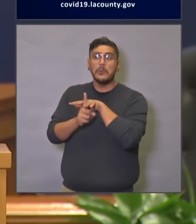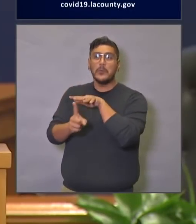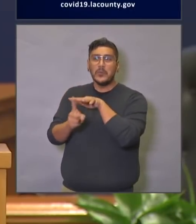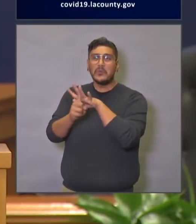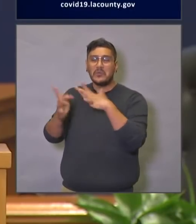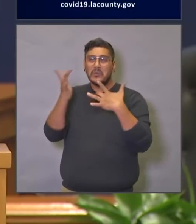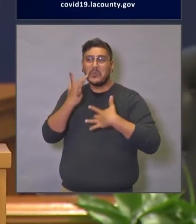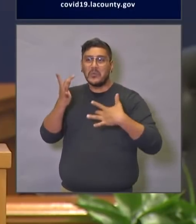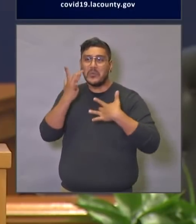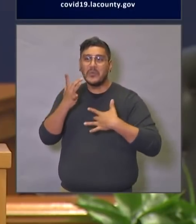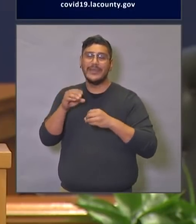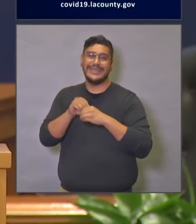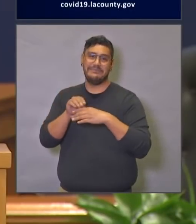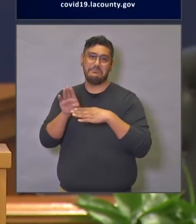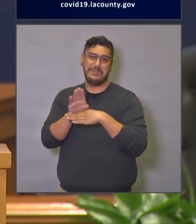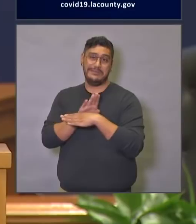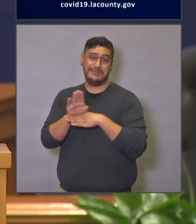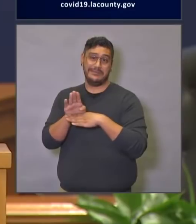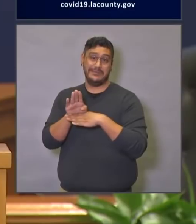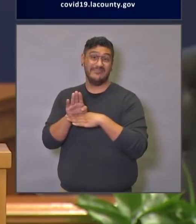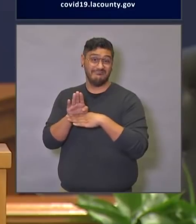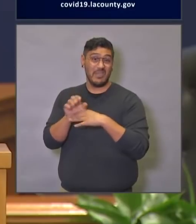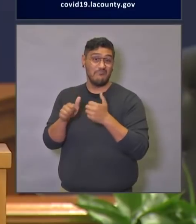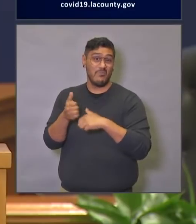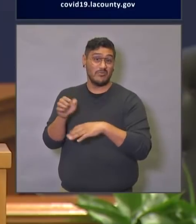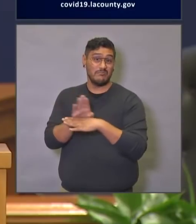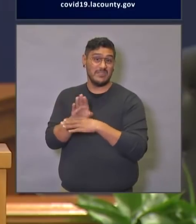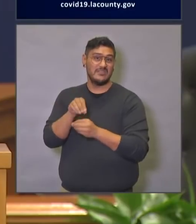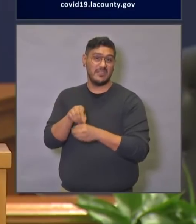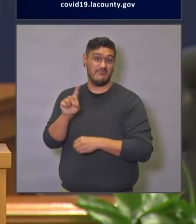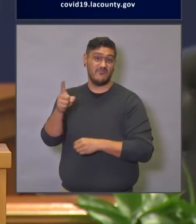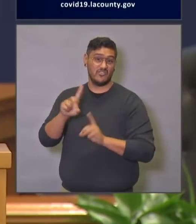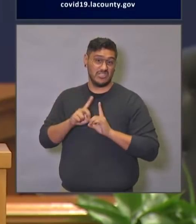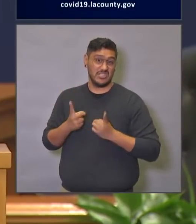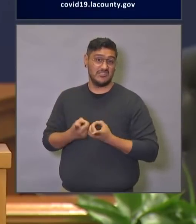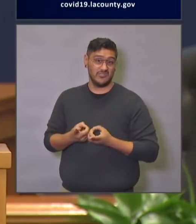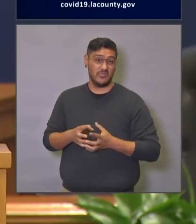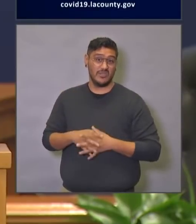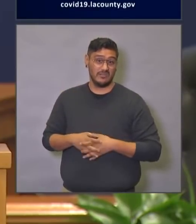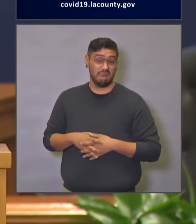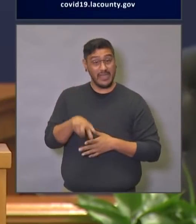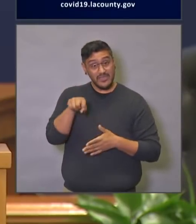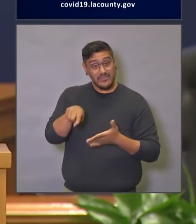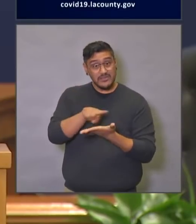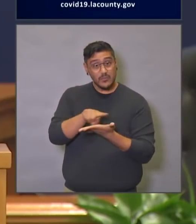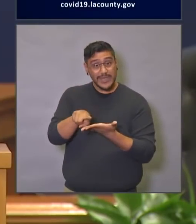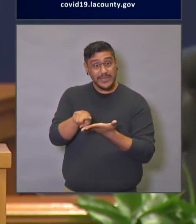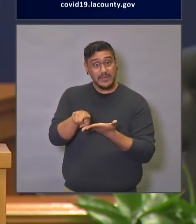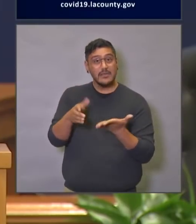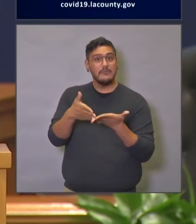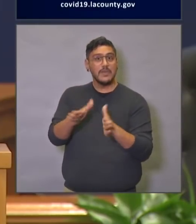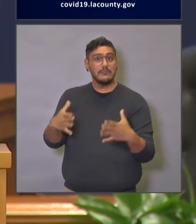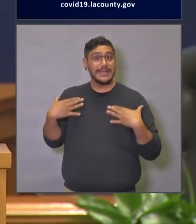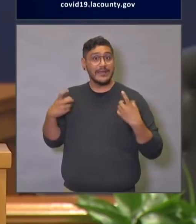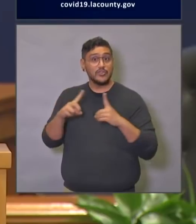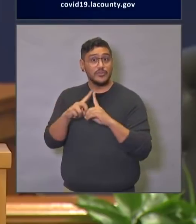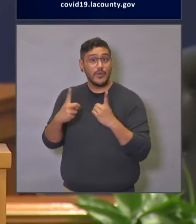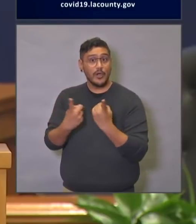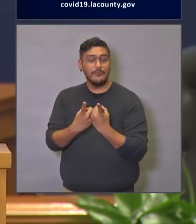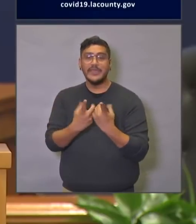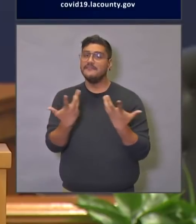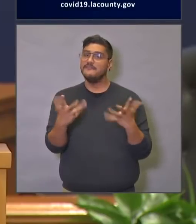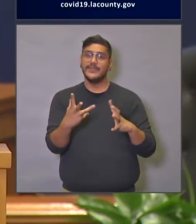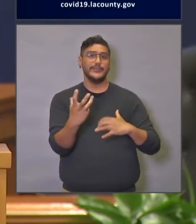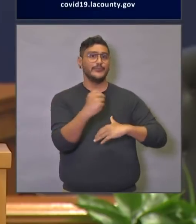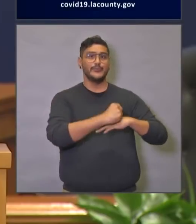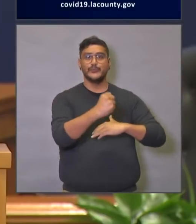cuales están en el primero distrito. Esta semana el Departamento de Salud Pública cerró 3 fábricas,